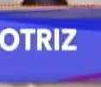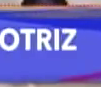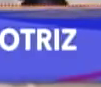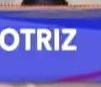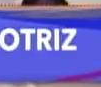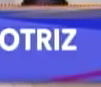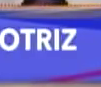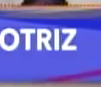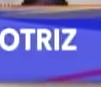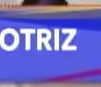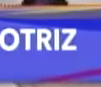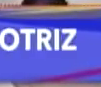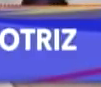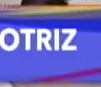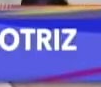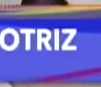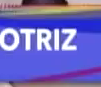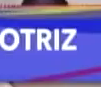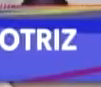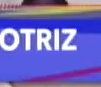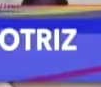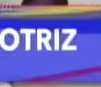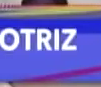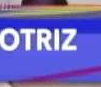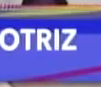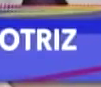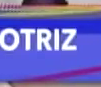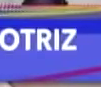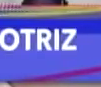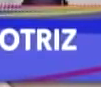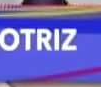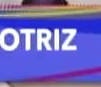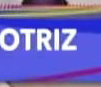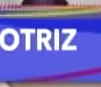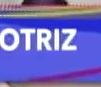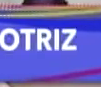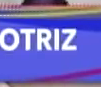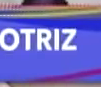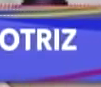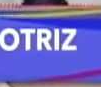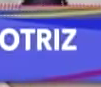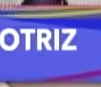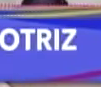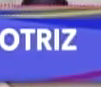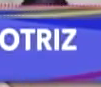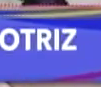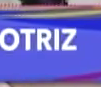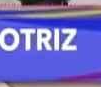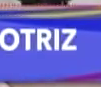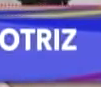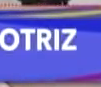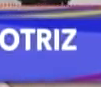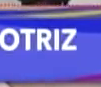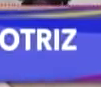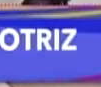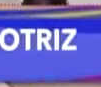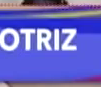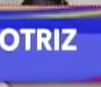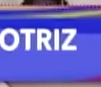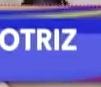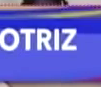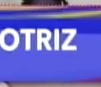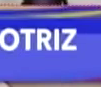automotriz y la reestructuración de la Corporación Socialista del Estado. Son acciones que nos